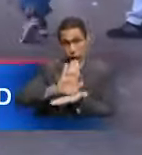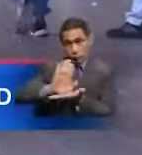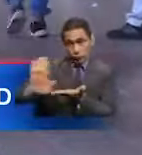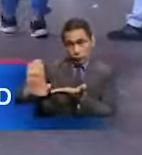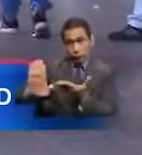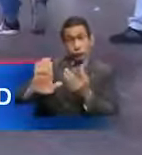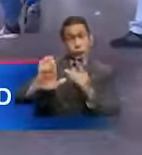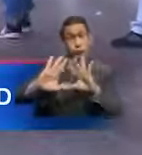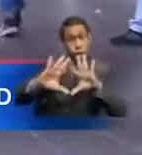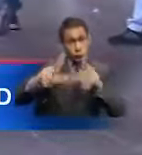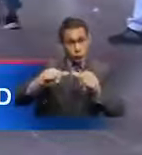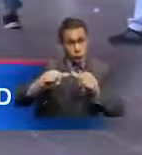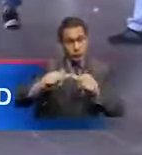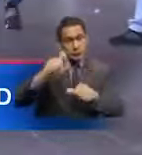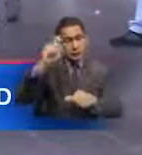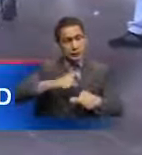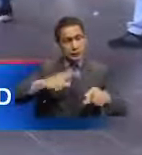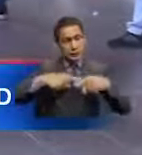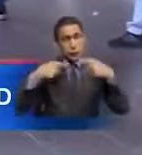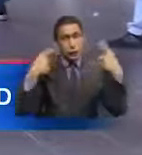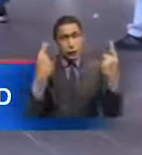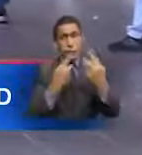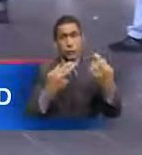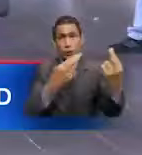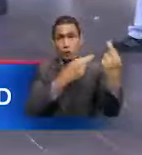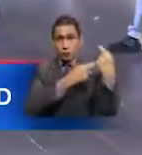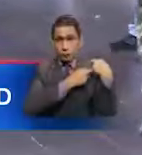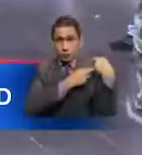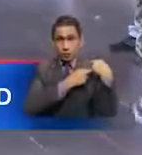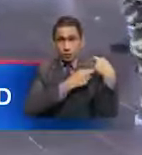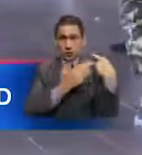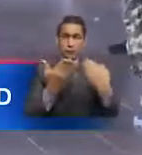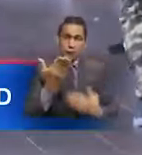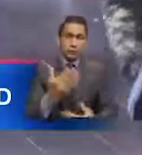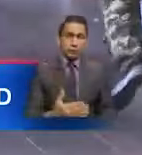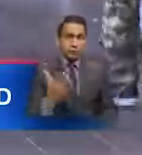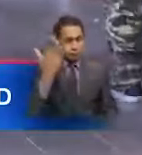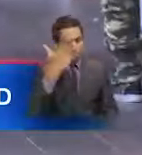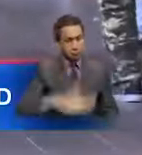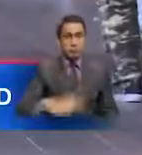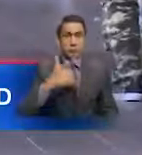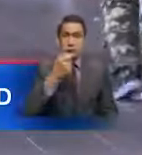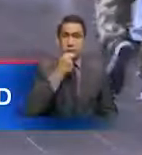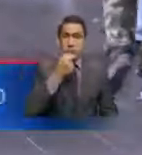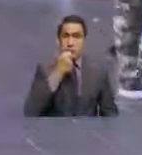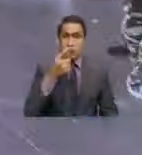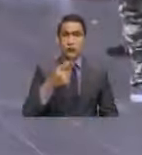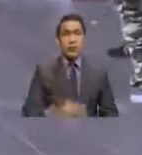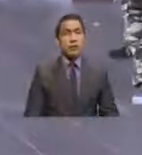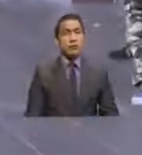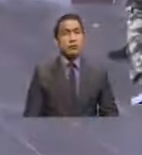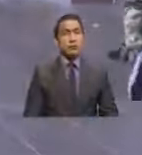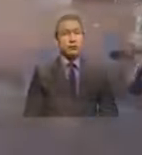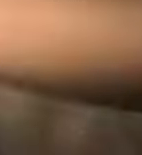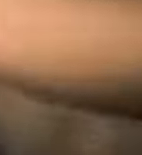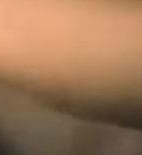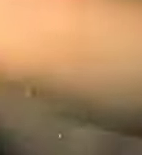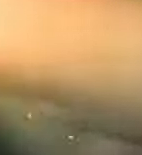sociedad y, sobre todo, dar el primer paso ahora. Lucero Llanos, TC Televisión.